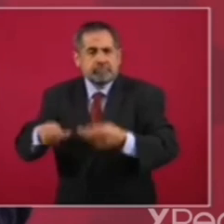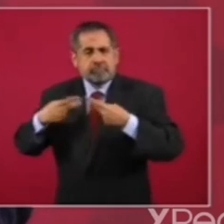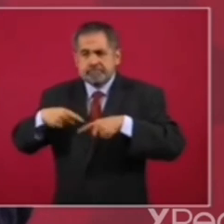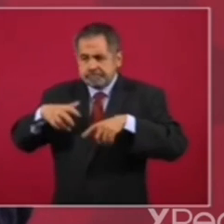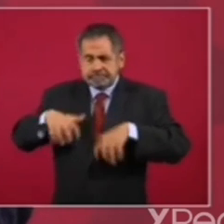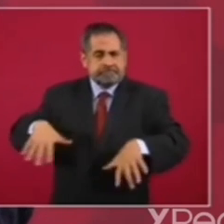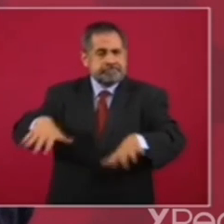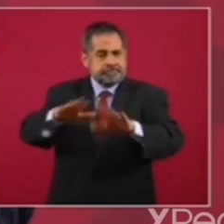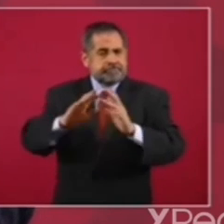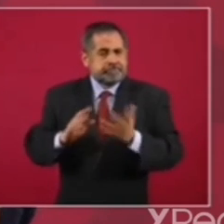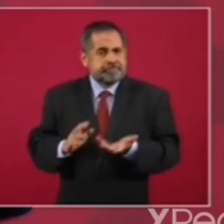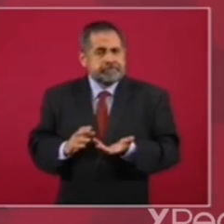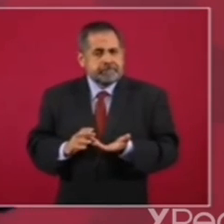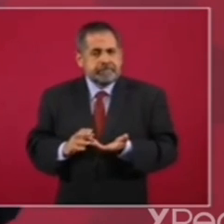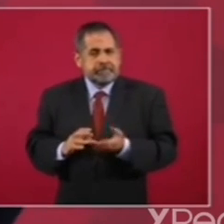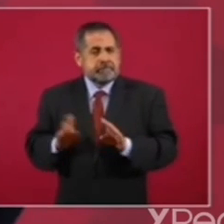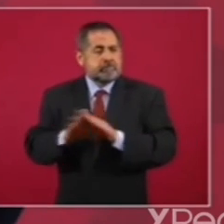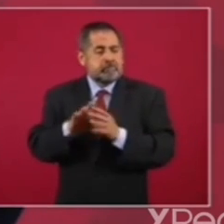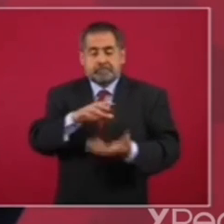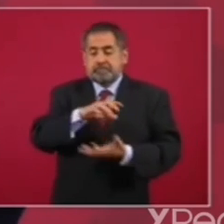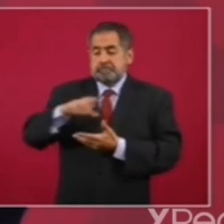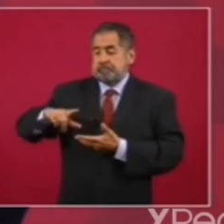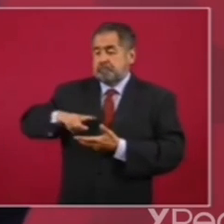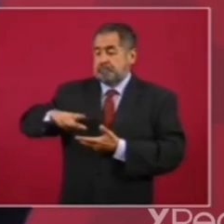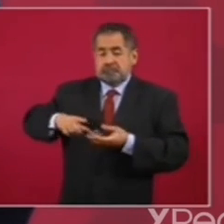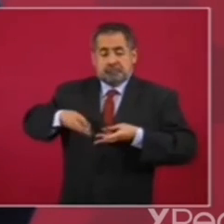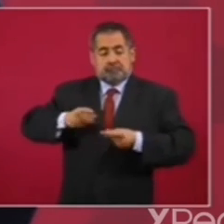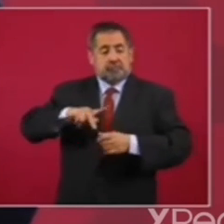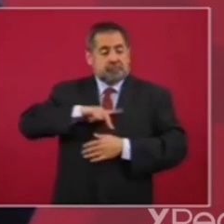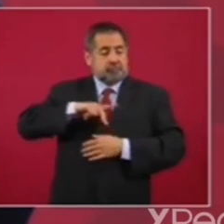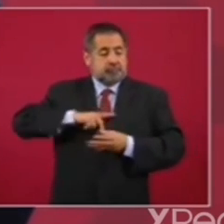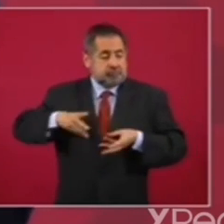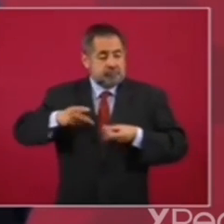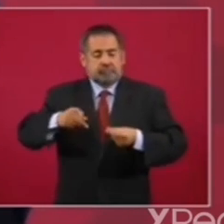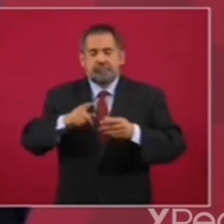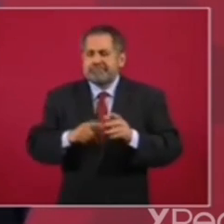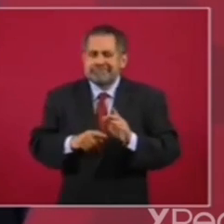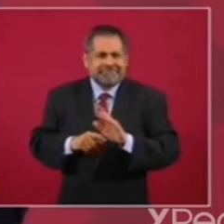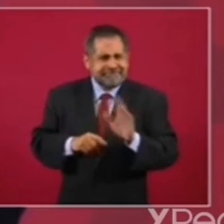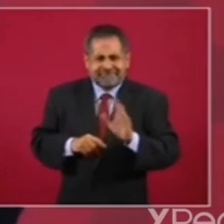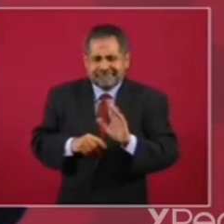se quede el presupuesto en el gobierno, que no se